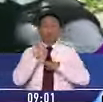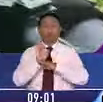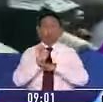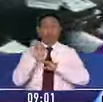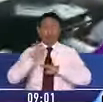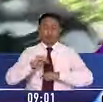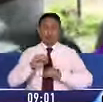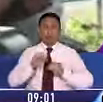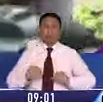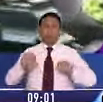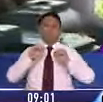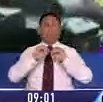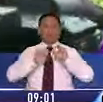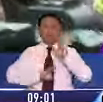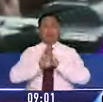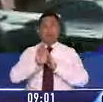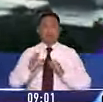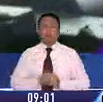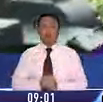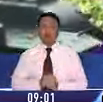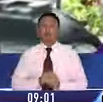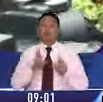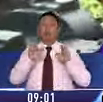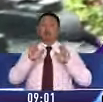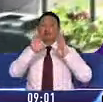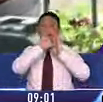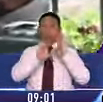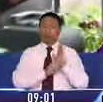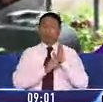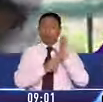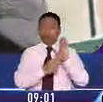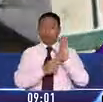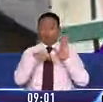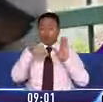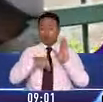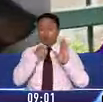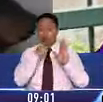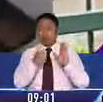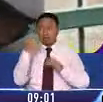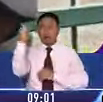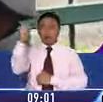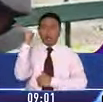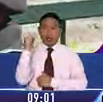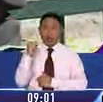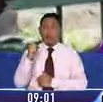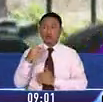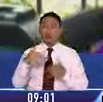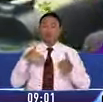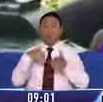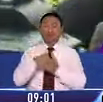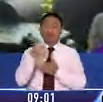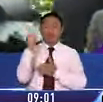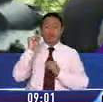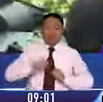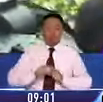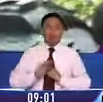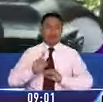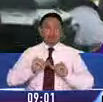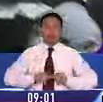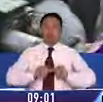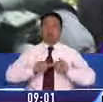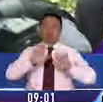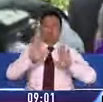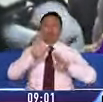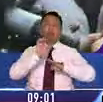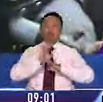todo salir. Es un tema que es constitucional, por lo tanto aquí no se ha afectado derechos, no existen restricción de derechos, hay que continuar, el país tiene que